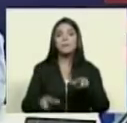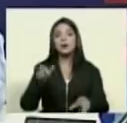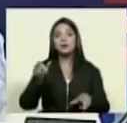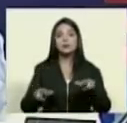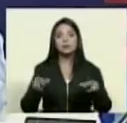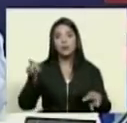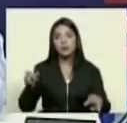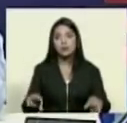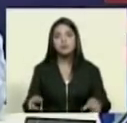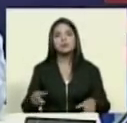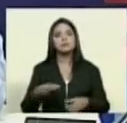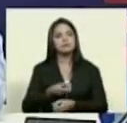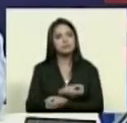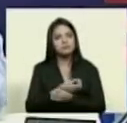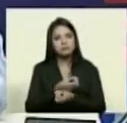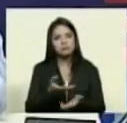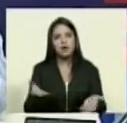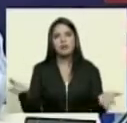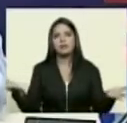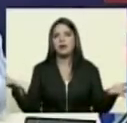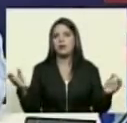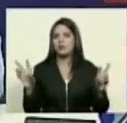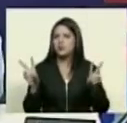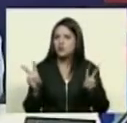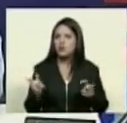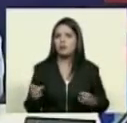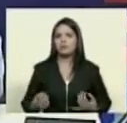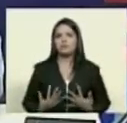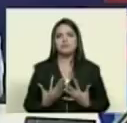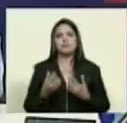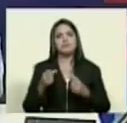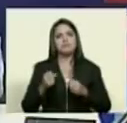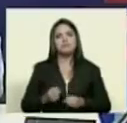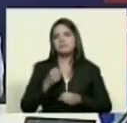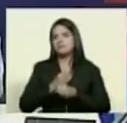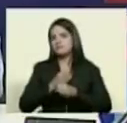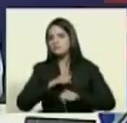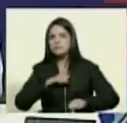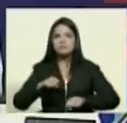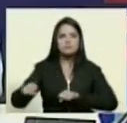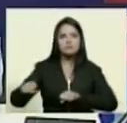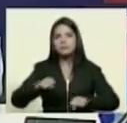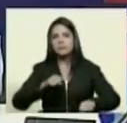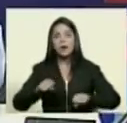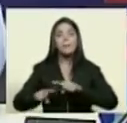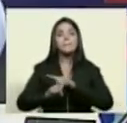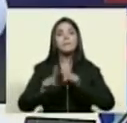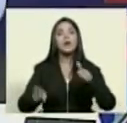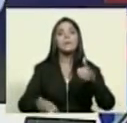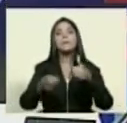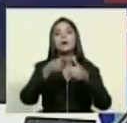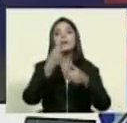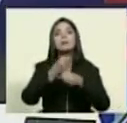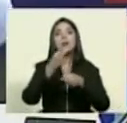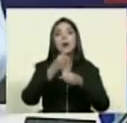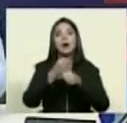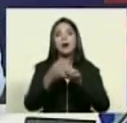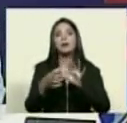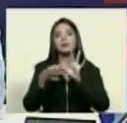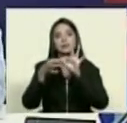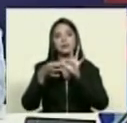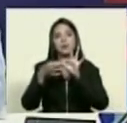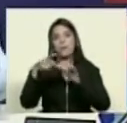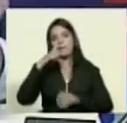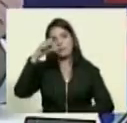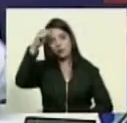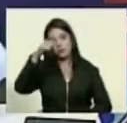que va a llevar sangre nueva, oxígeno a las gestiones y que además principalmente va a trabajar así con el presidente